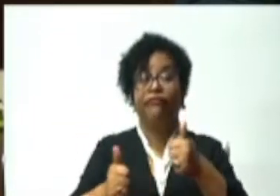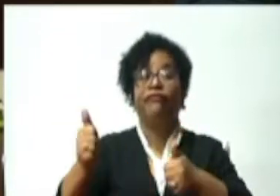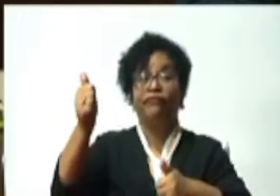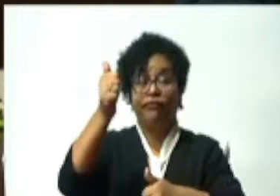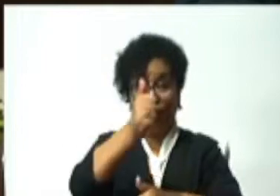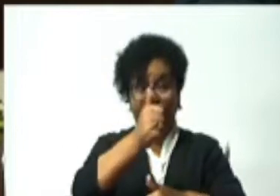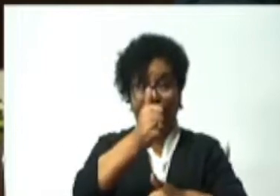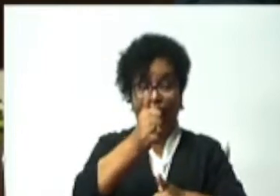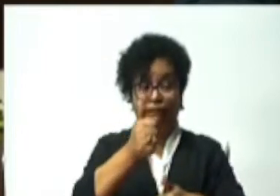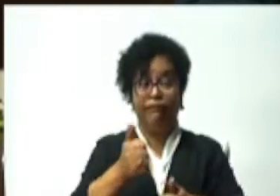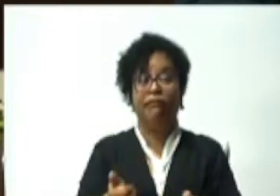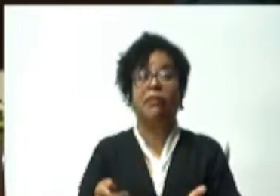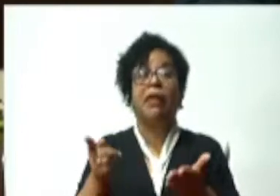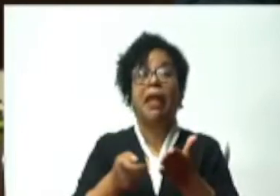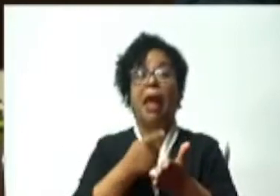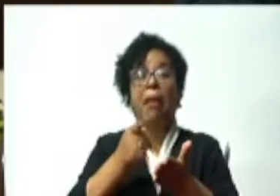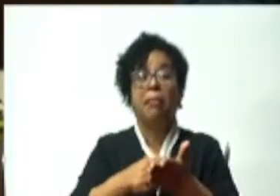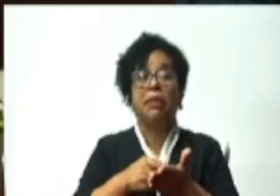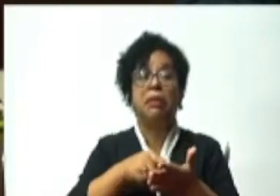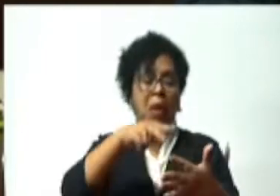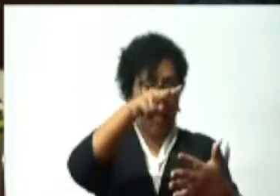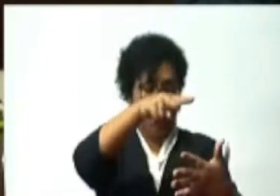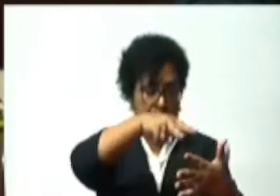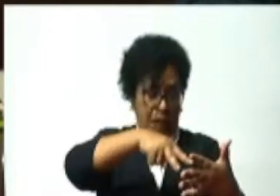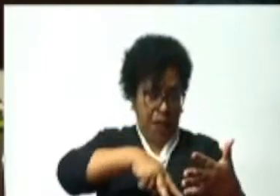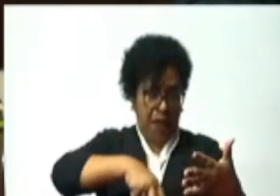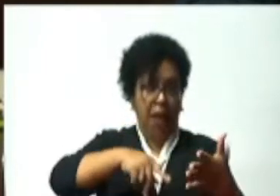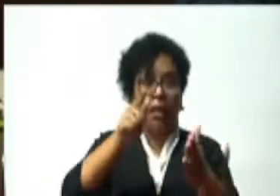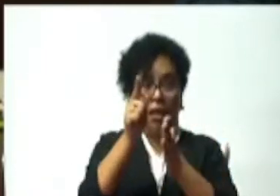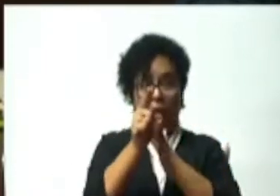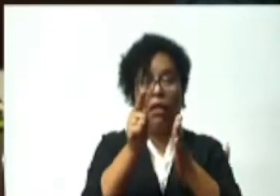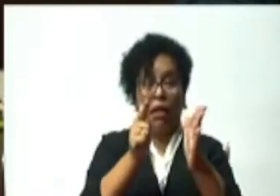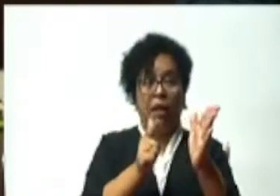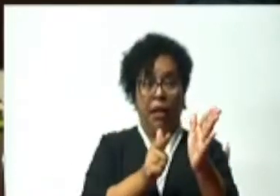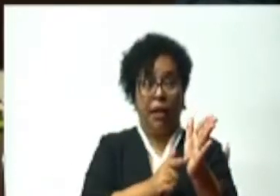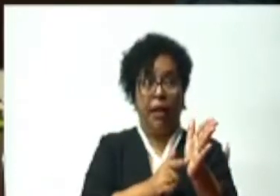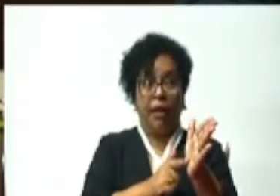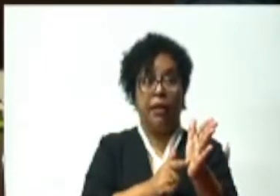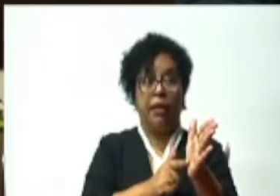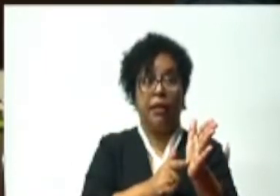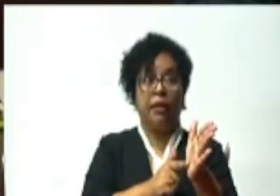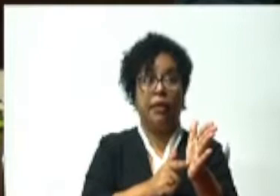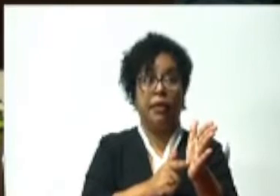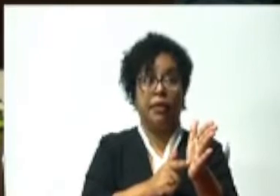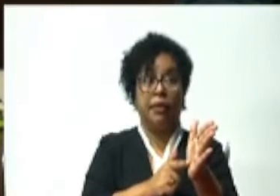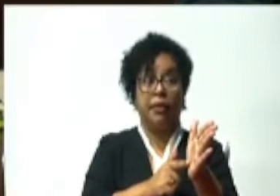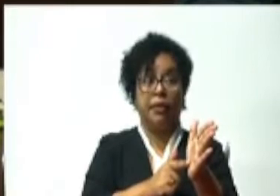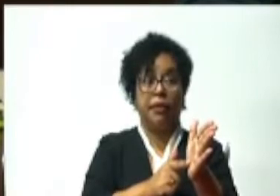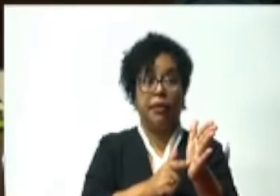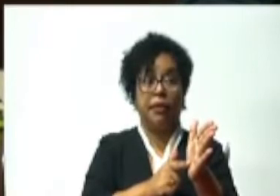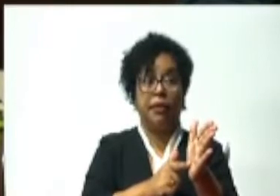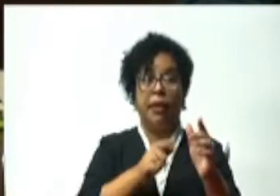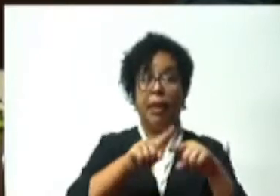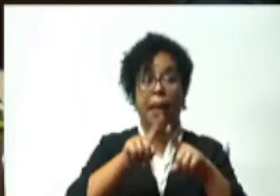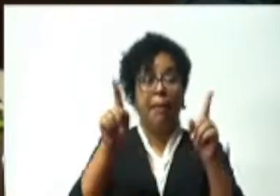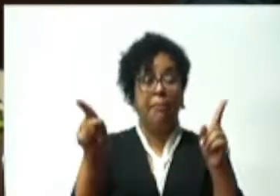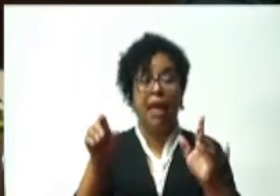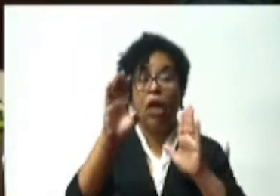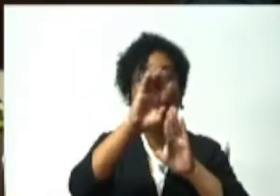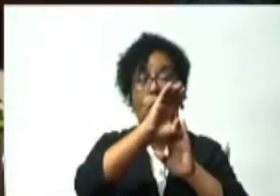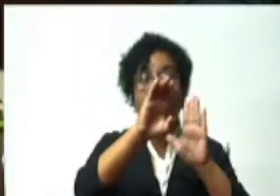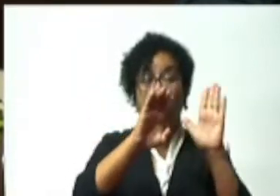personería jurídica a su institución y no se ocupan de dar lectura a lo que establece nuestra